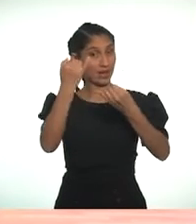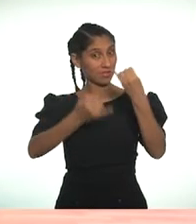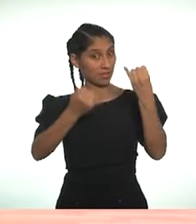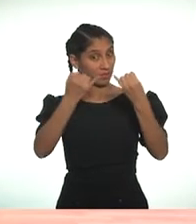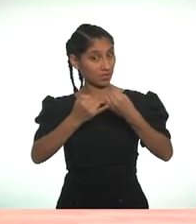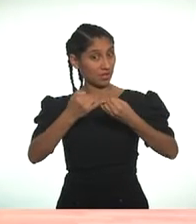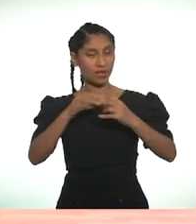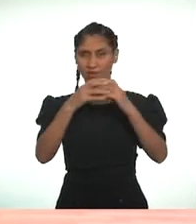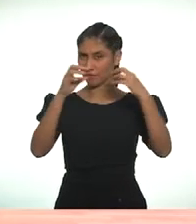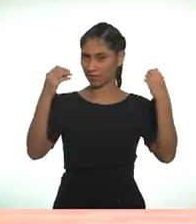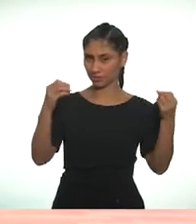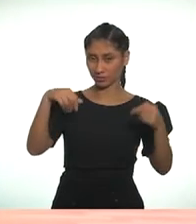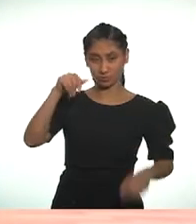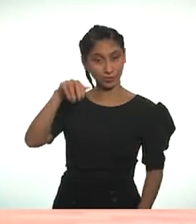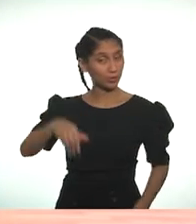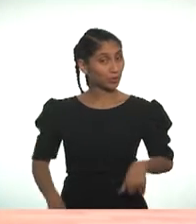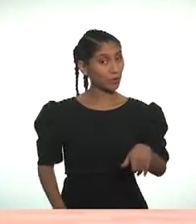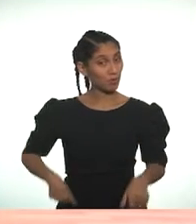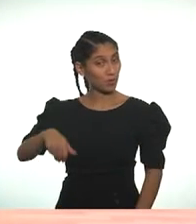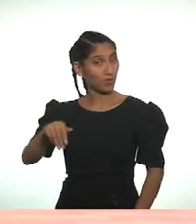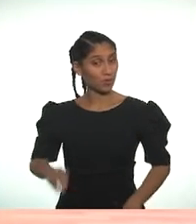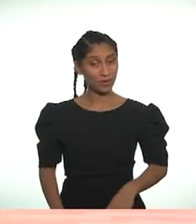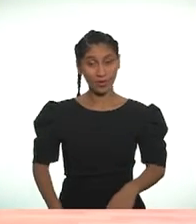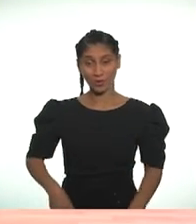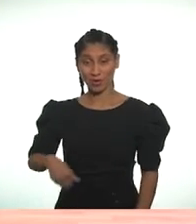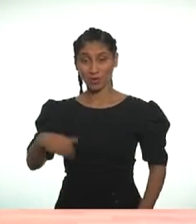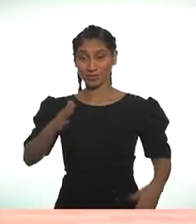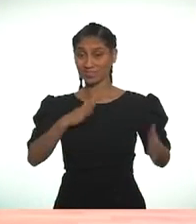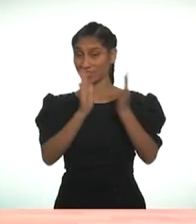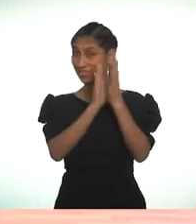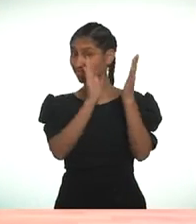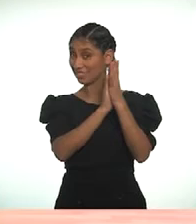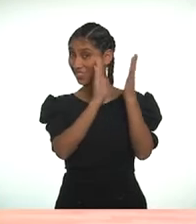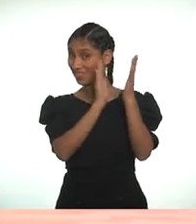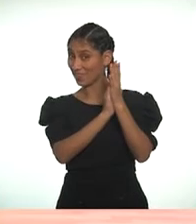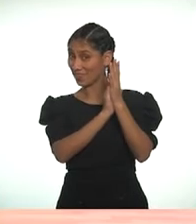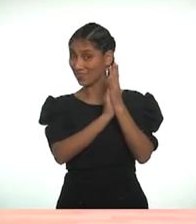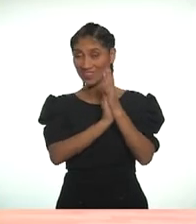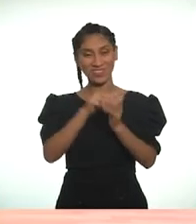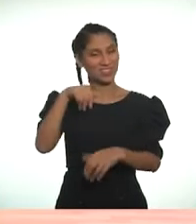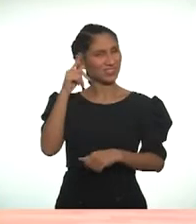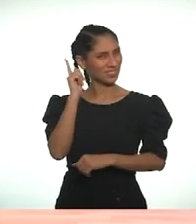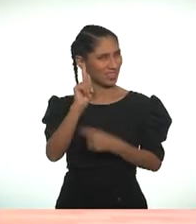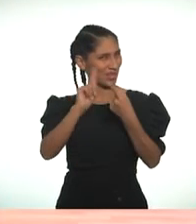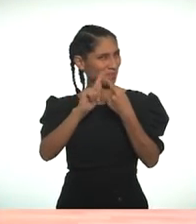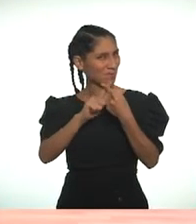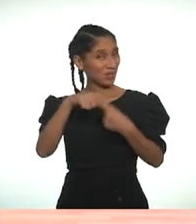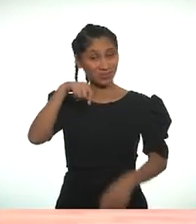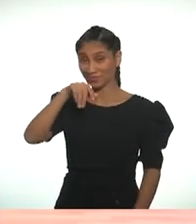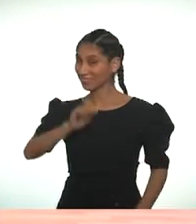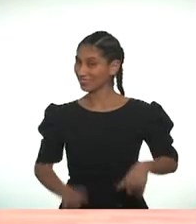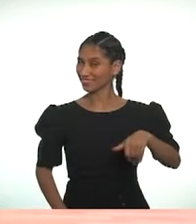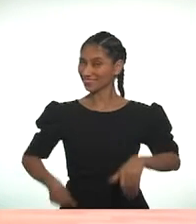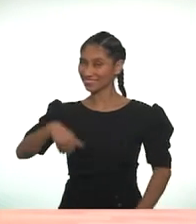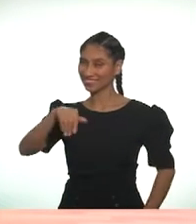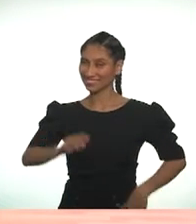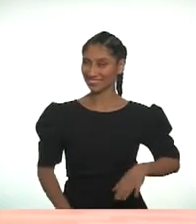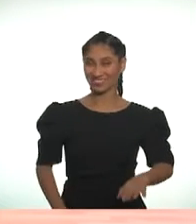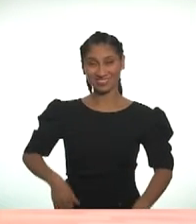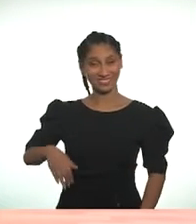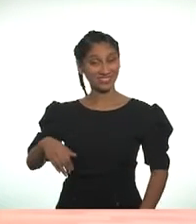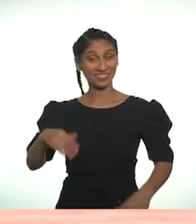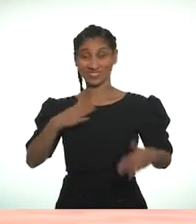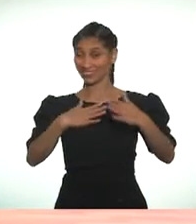terminar nuestra frase. Yo no como rocoto, sí señor. Esa es la primera. Yo no